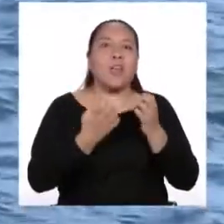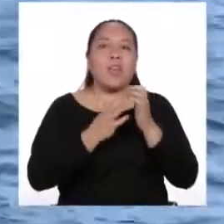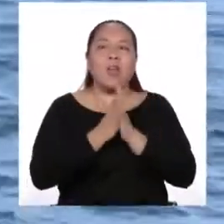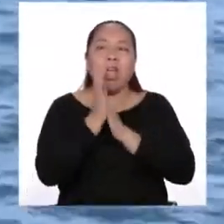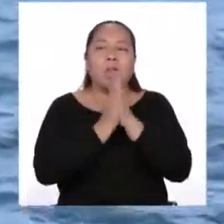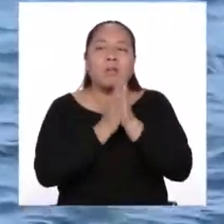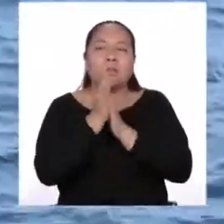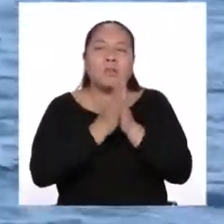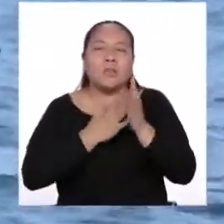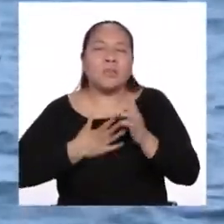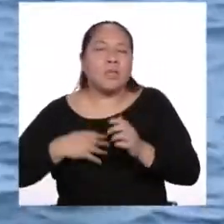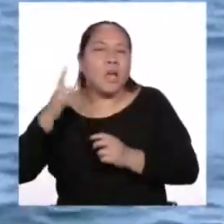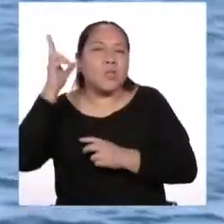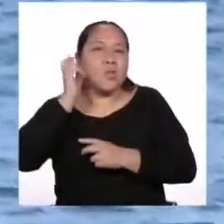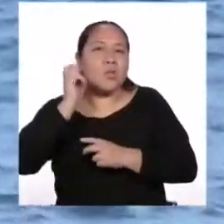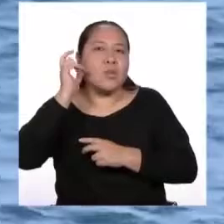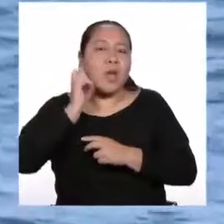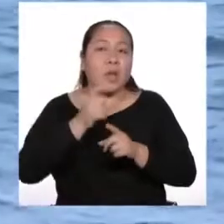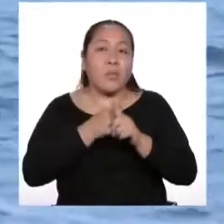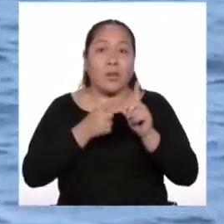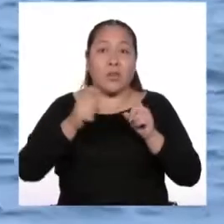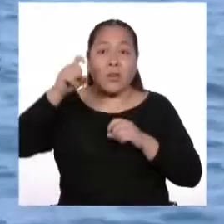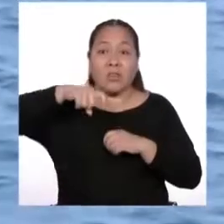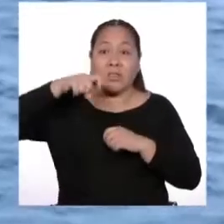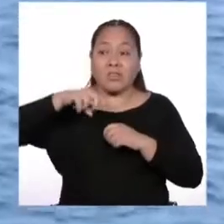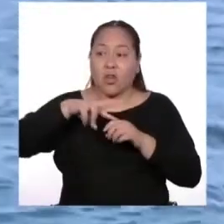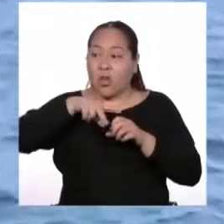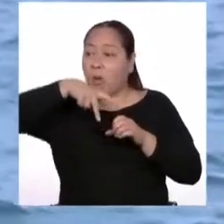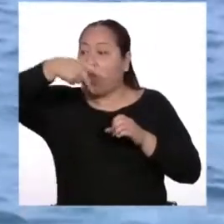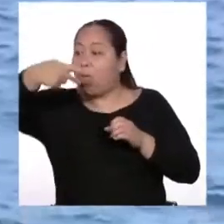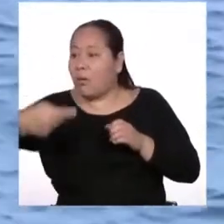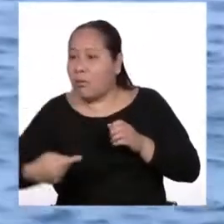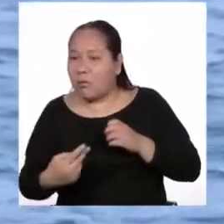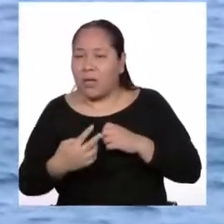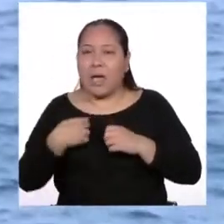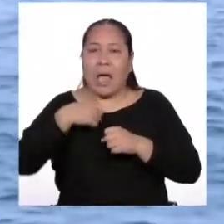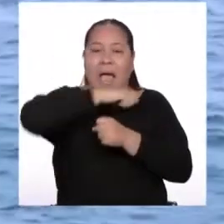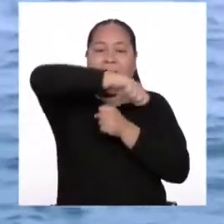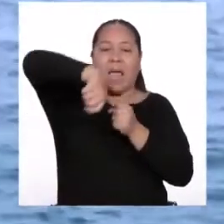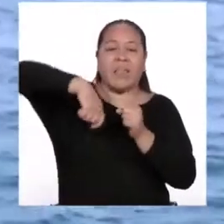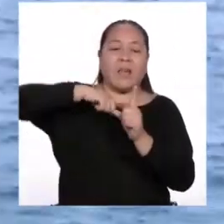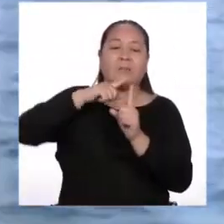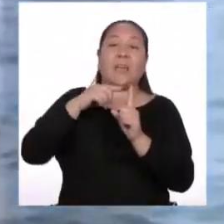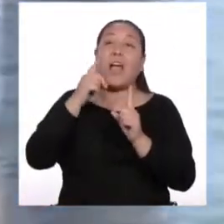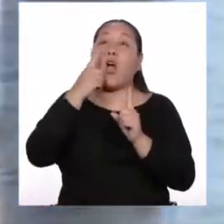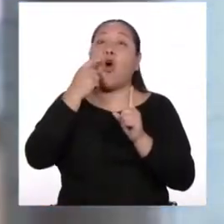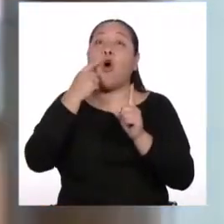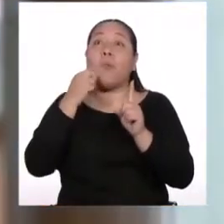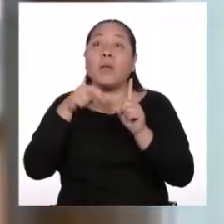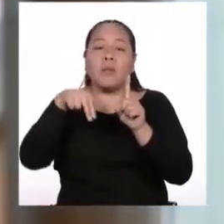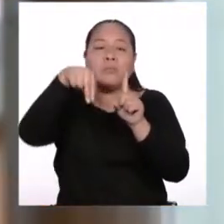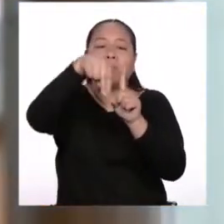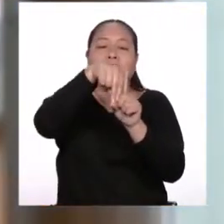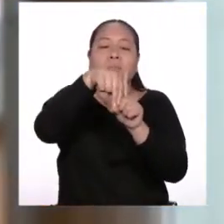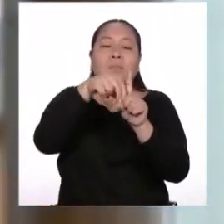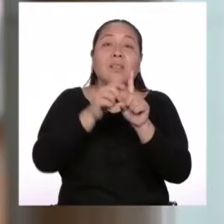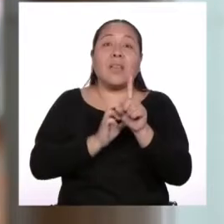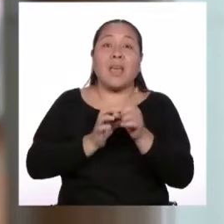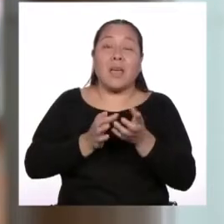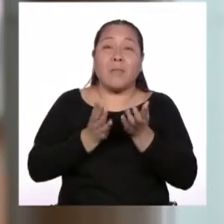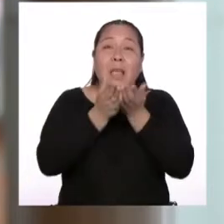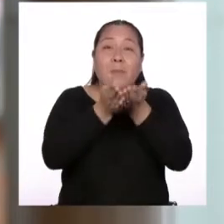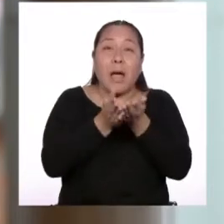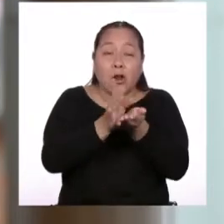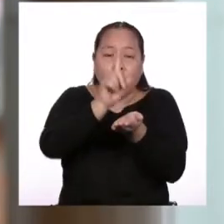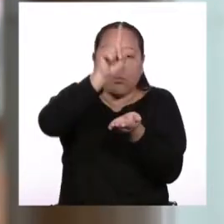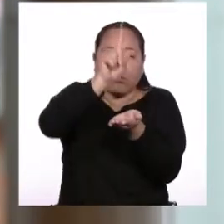prohibido, pero necesito asegurarme que no me voy a perder en él, ¿no? Creo que es un pequeño lujo que se permite